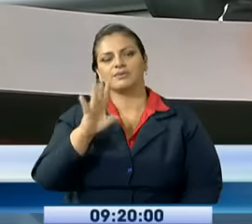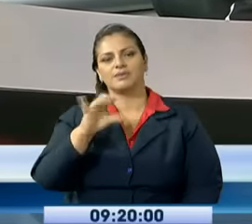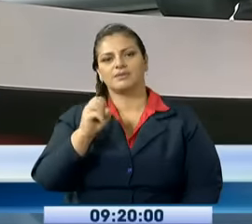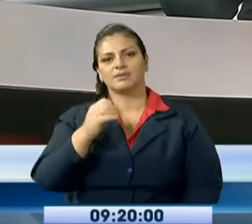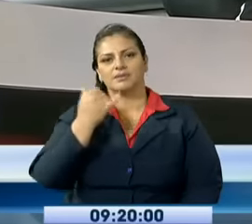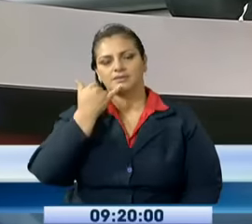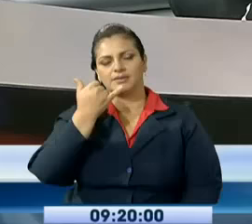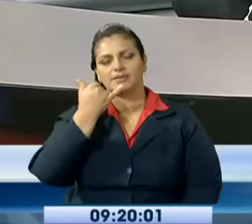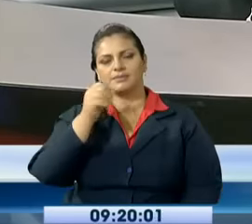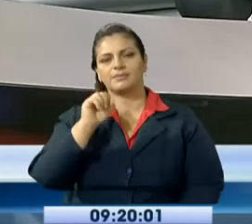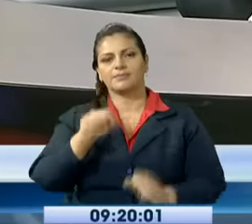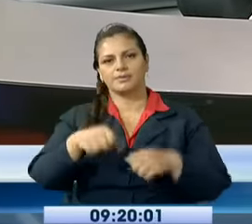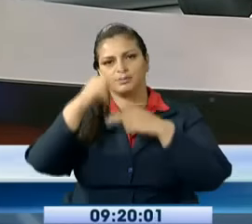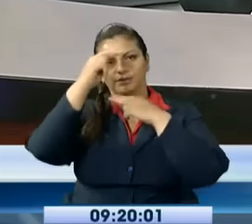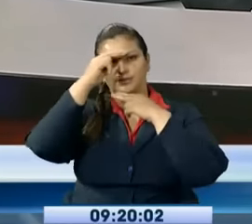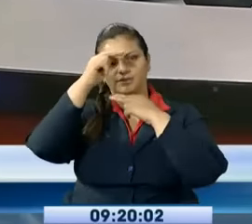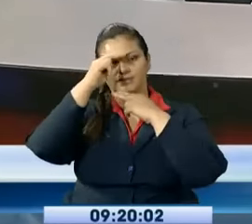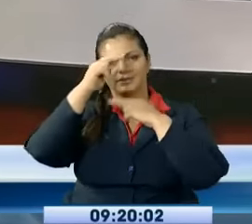4221-4232. Bueno. Y si no, al 099.